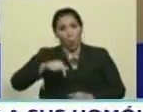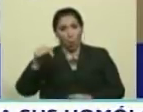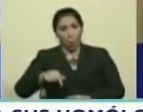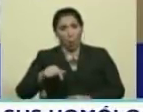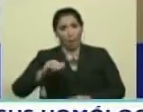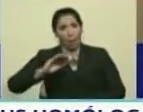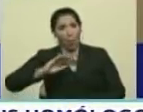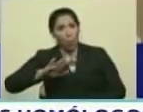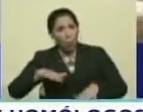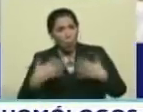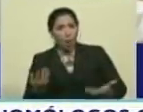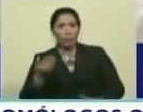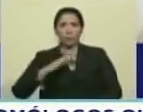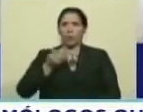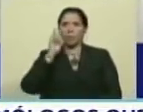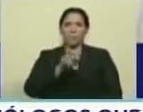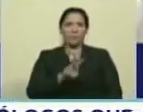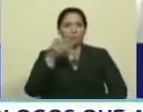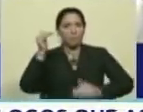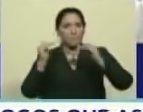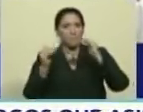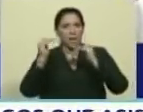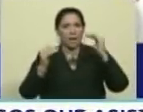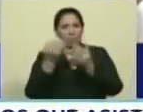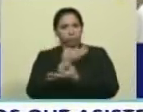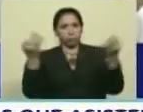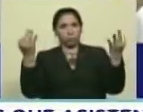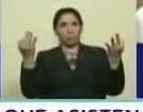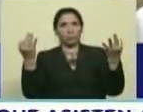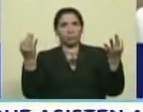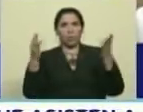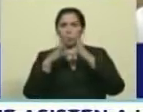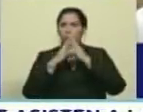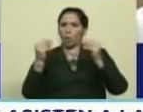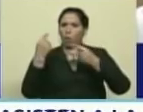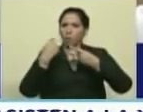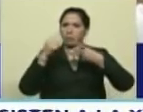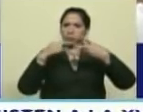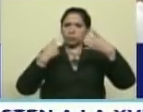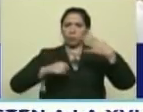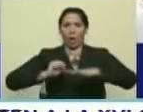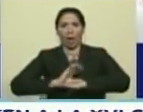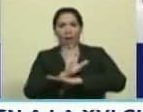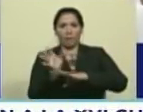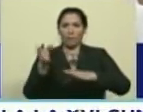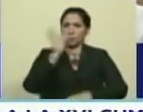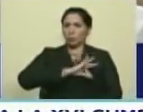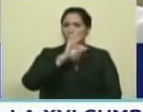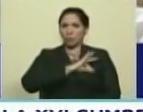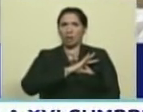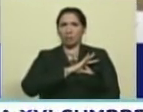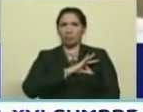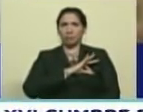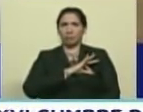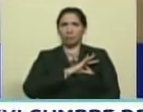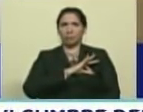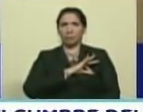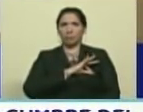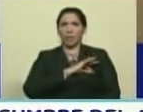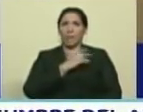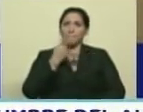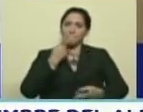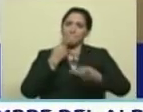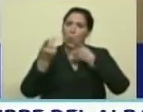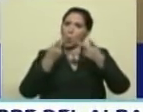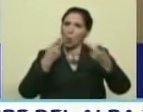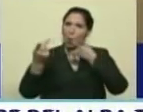podemos ver el balance exitoso en todos los campos del ALBA, en lo social, en lo político, en